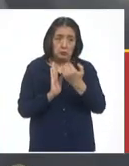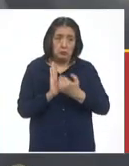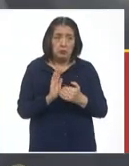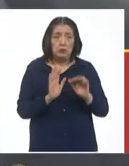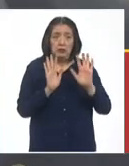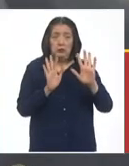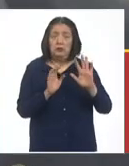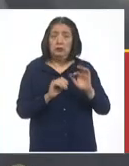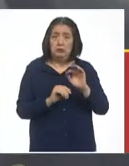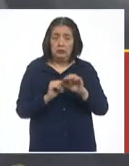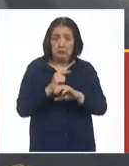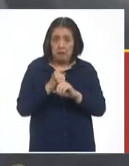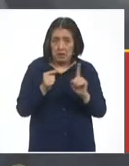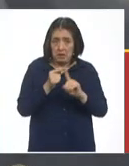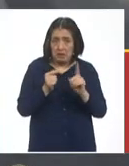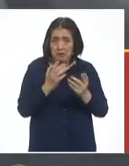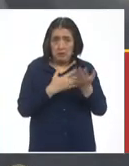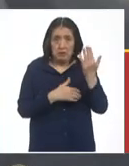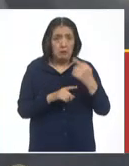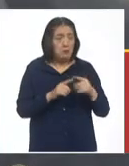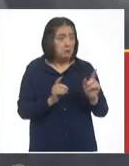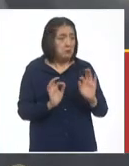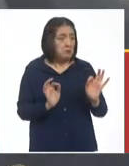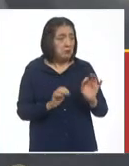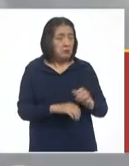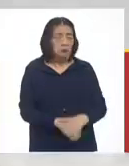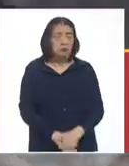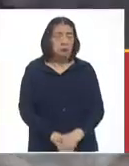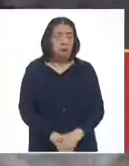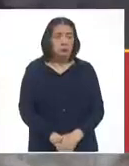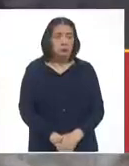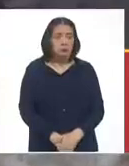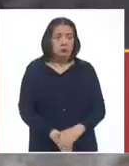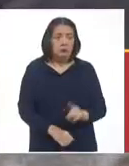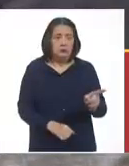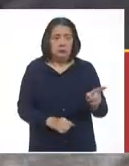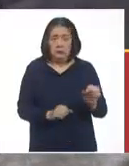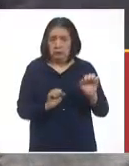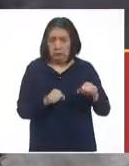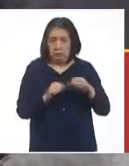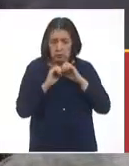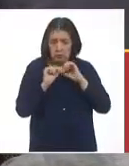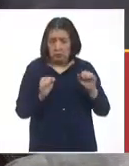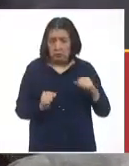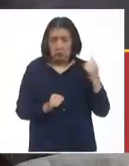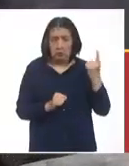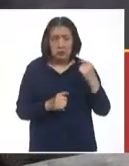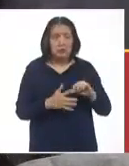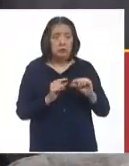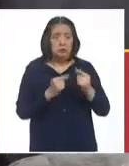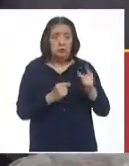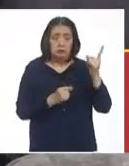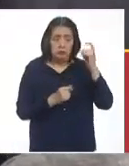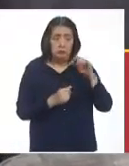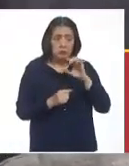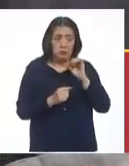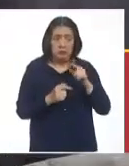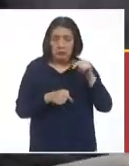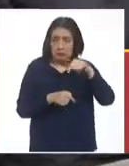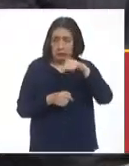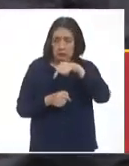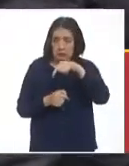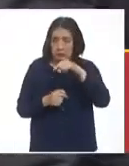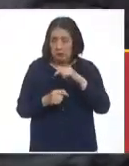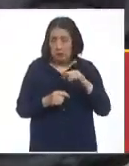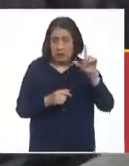las 10:30 de la mañana, pero no se presentó. Disculpado, él es secretario general del partido y como este evento